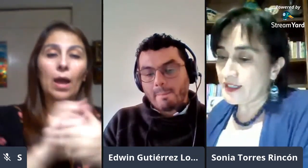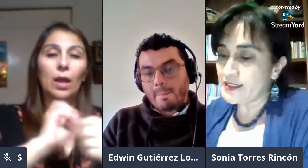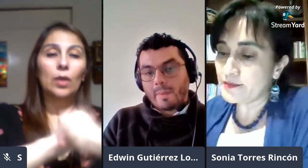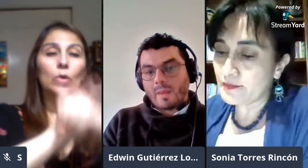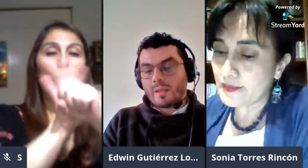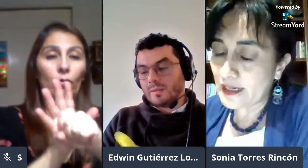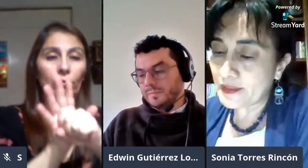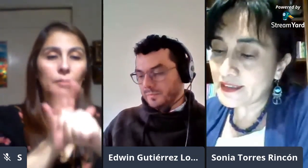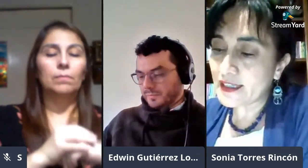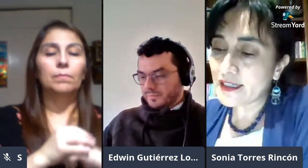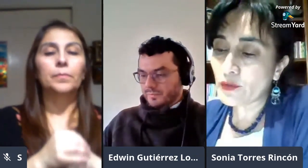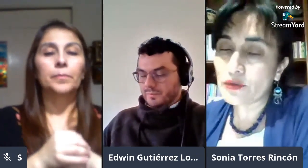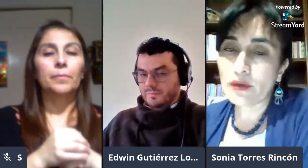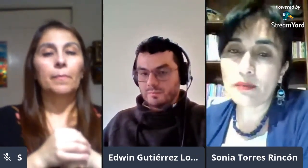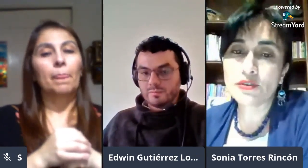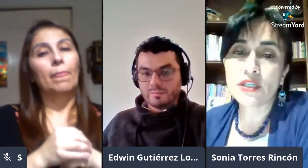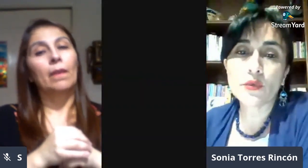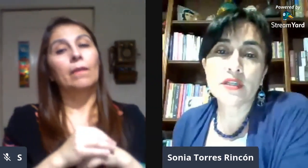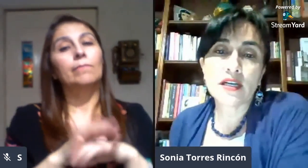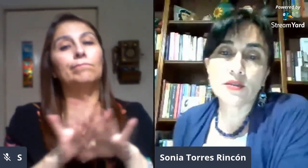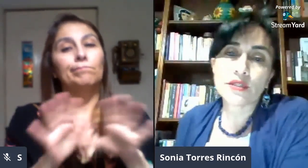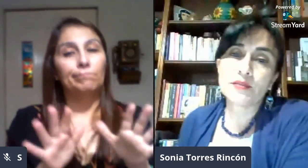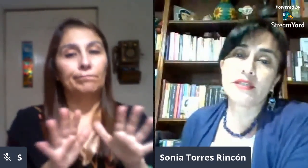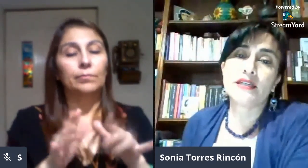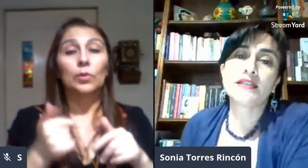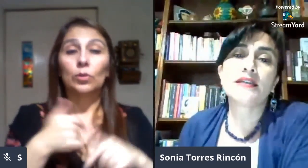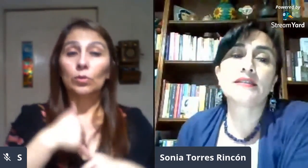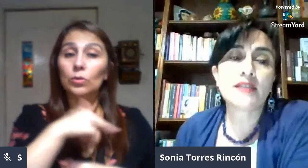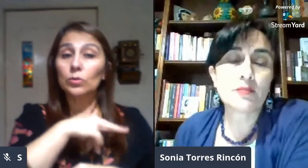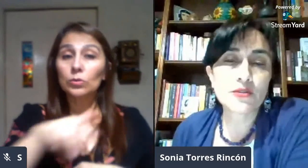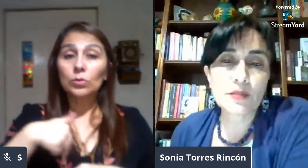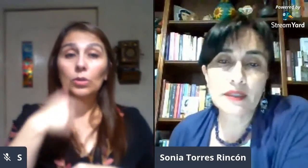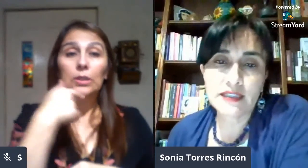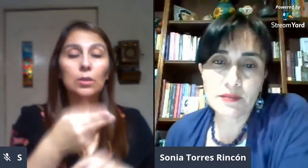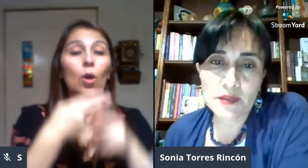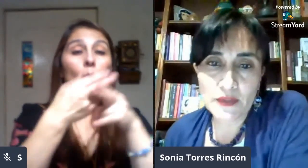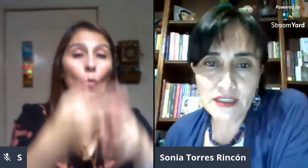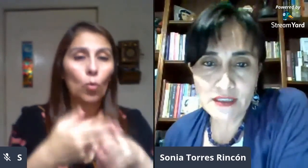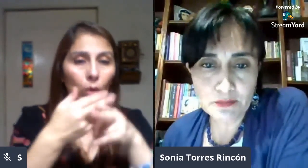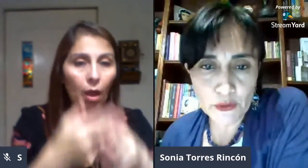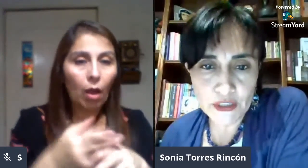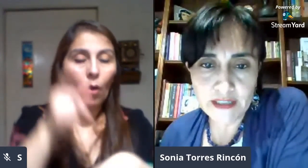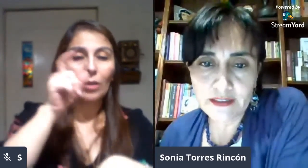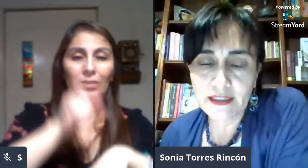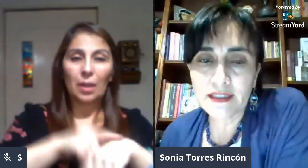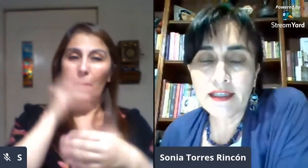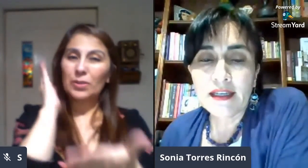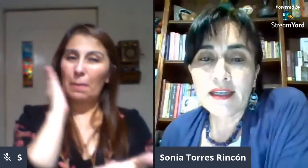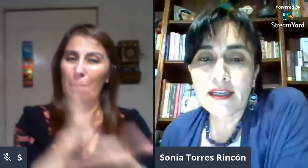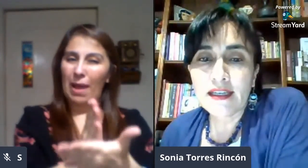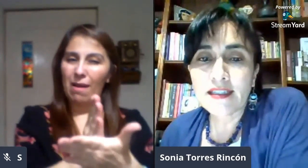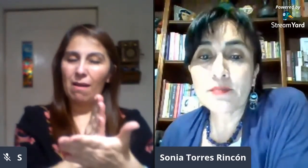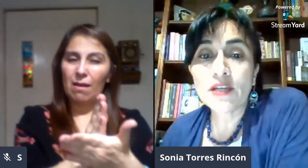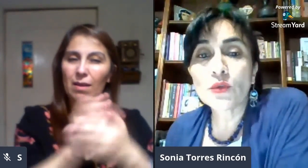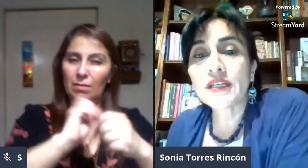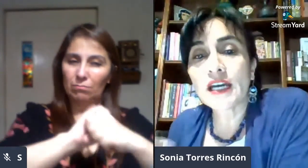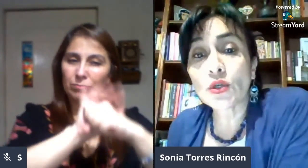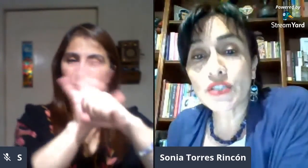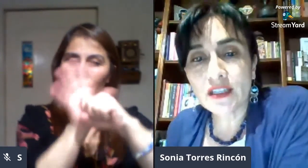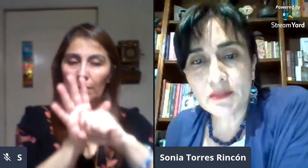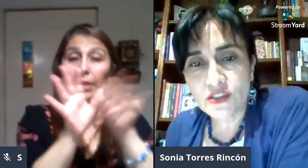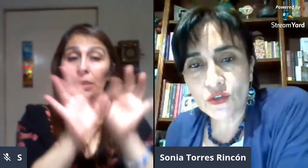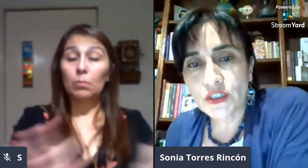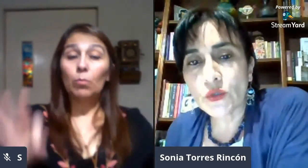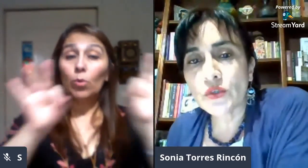Bueno, pues realmente cuando hablamos de cuidado también en tiempos de pandemia, pues es importante también